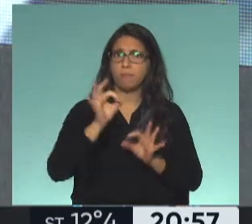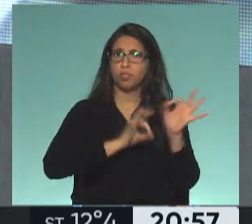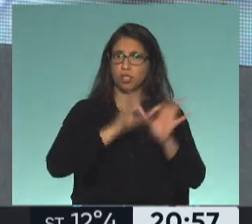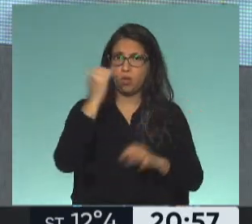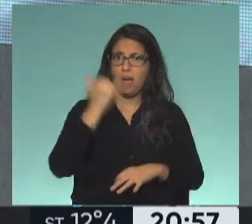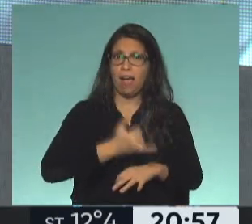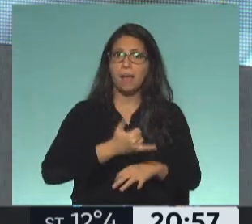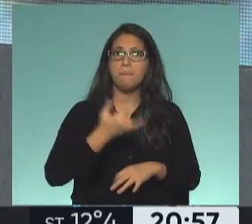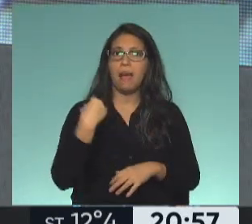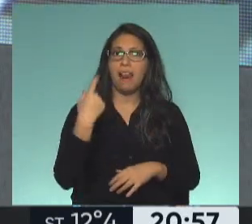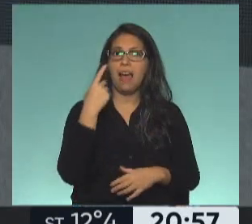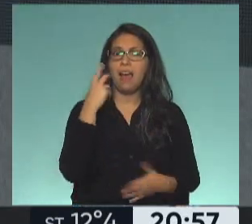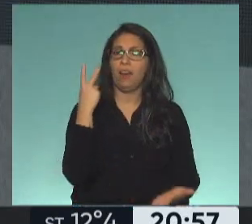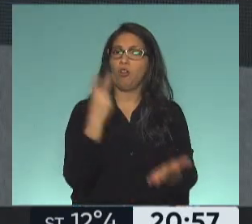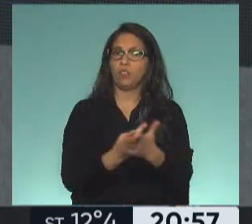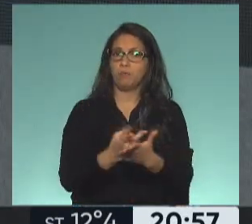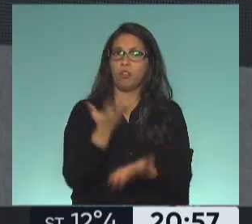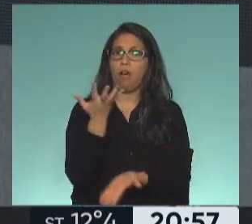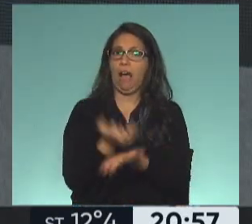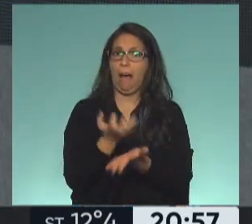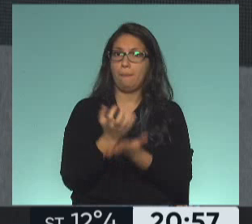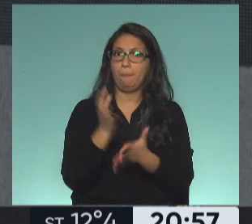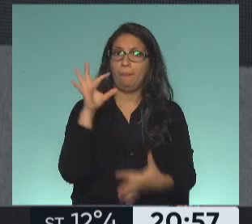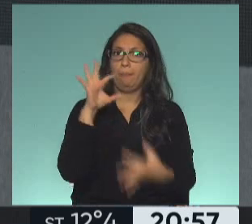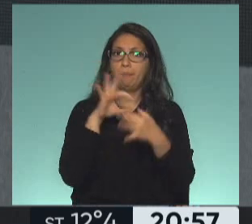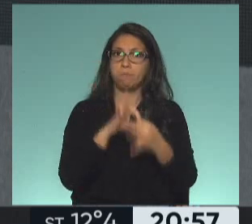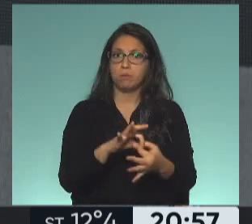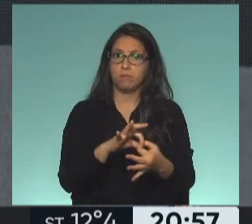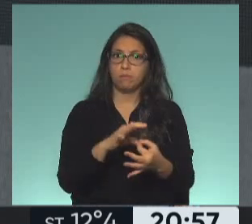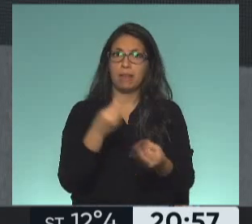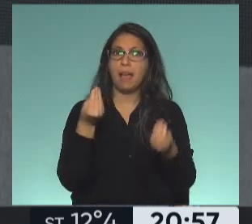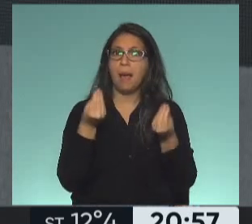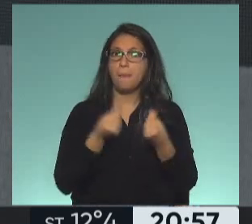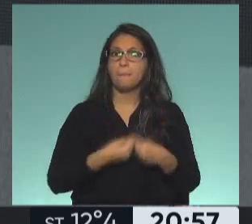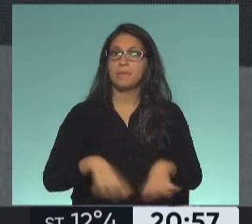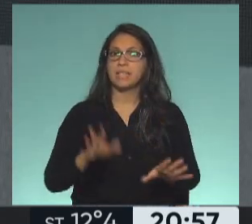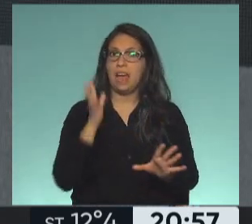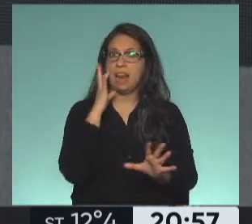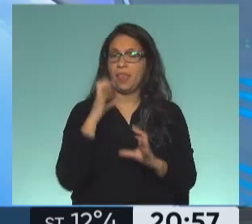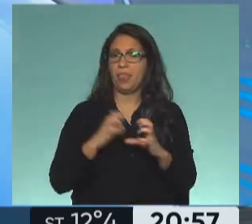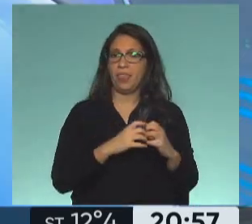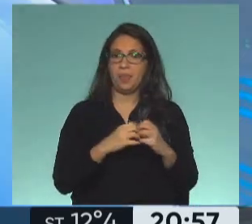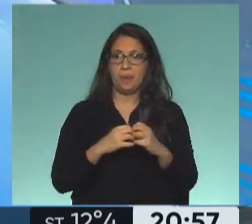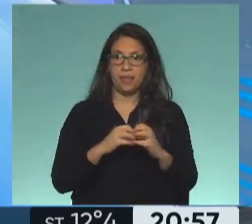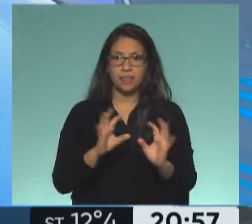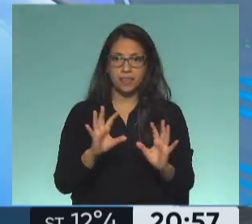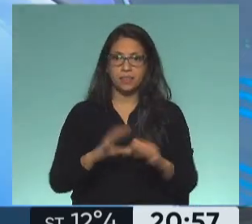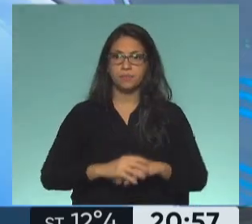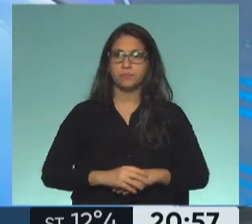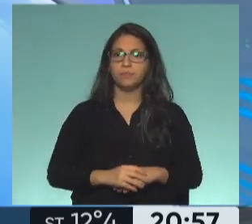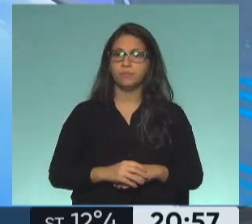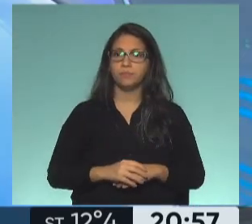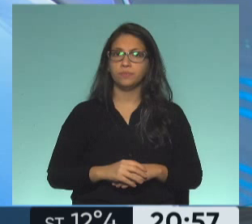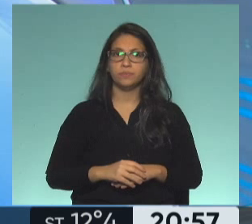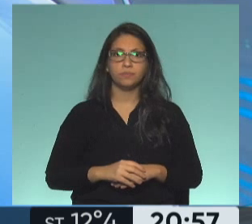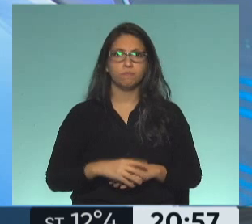para regularizar las aplicaciones, pero es para empezarlo a discutir, digo. Yo, perdóname,